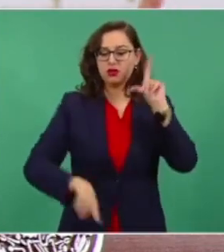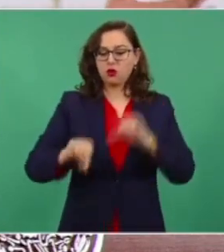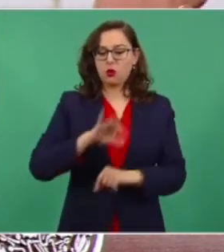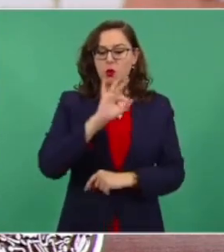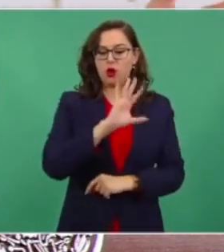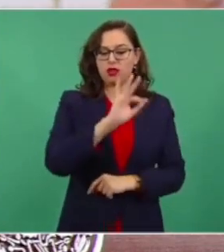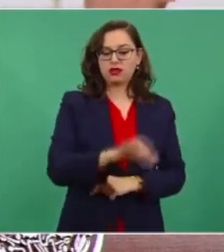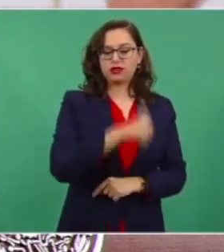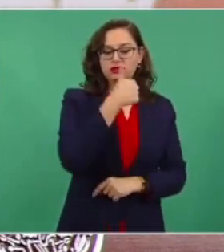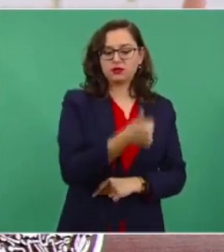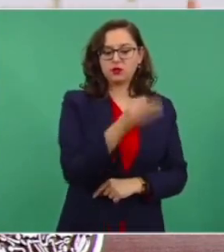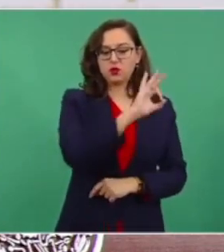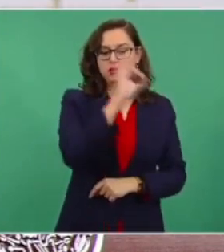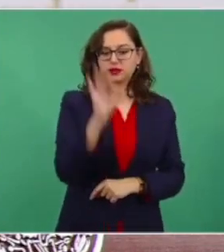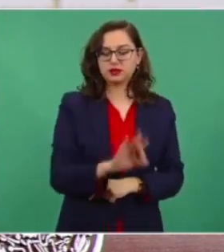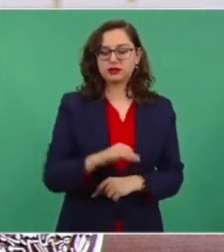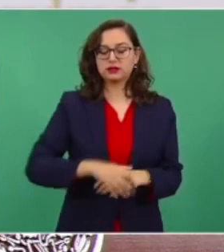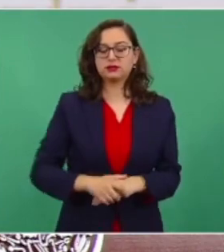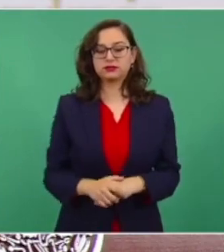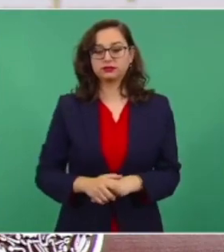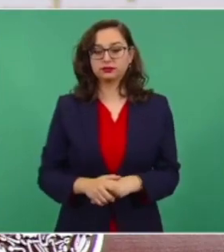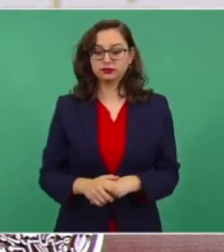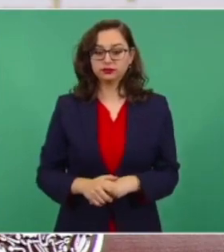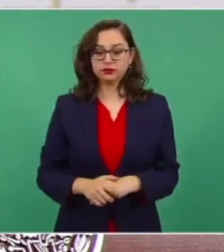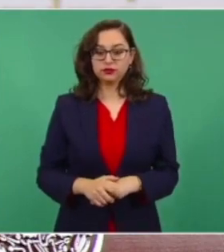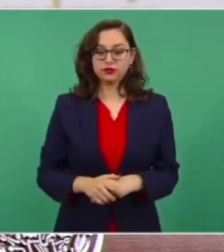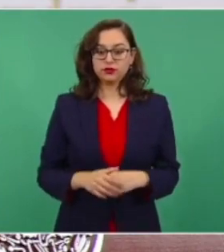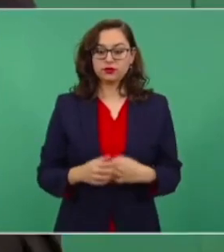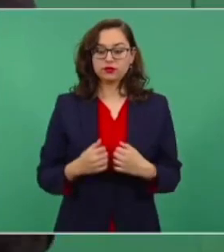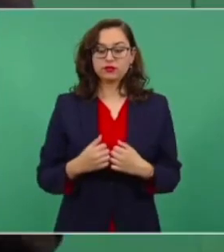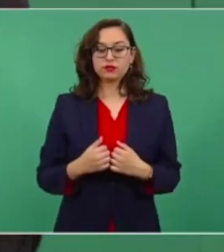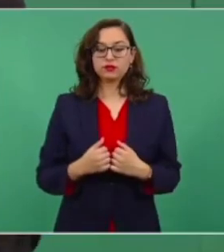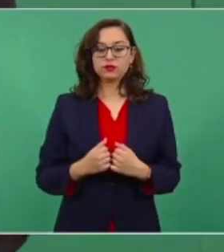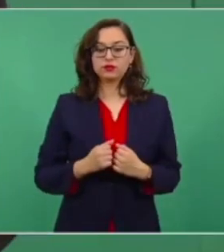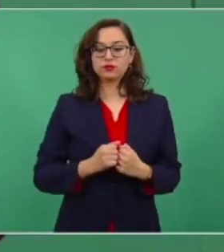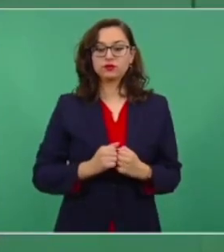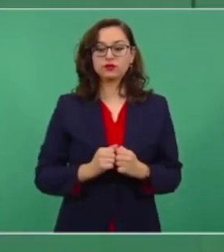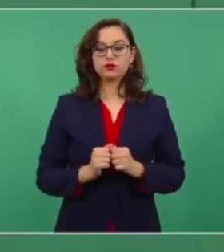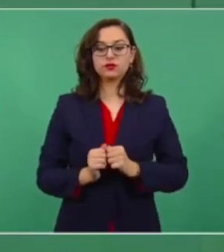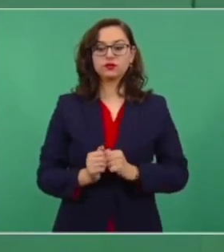de 50, 60 millones de habitantes. Entonces,